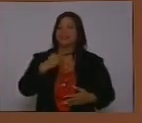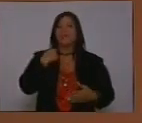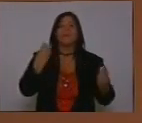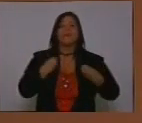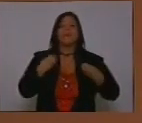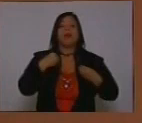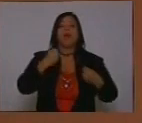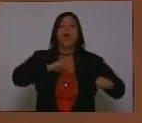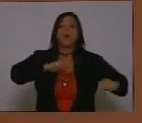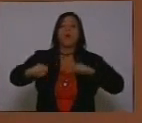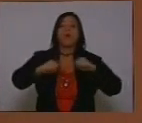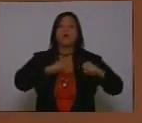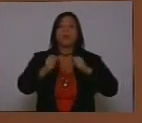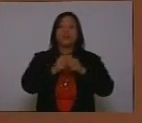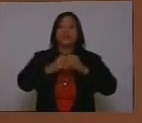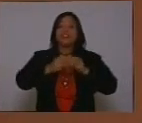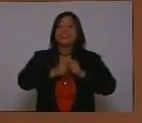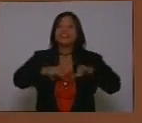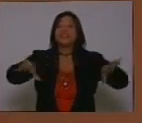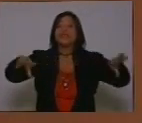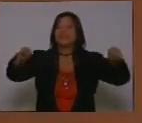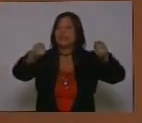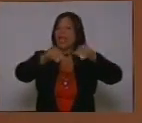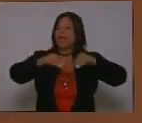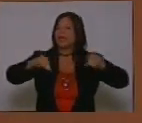del Movimiento Sin Tierra de Brasil.